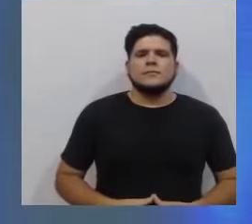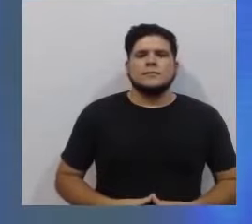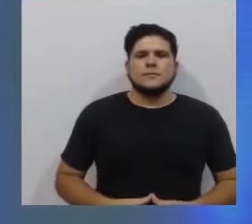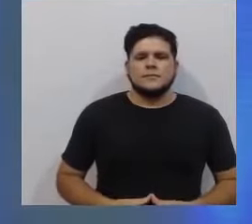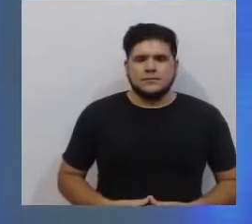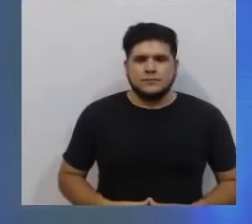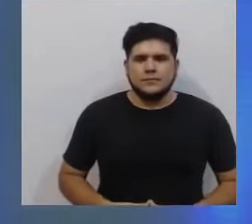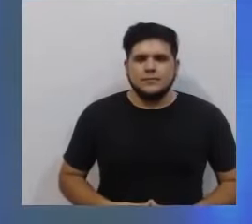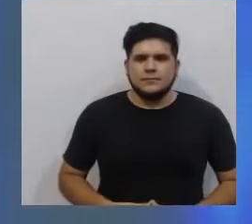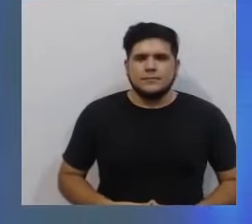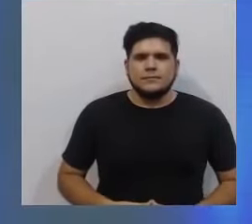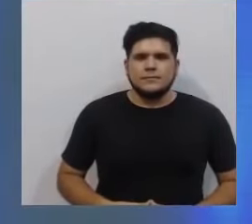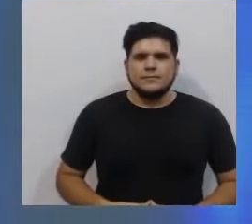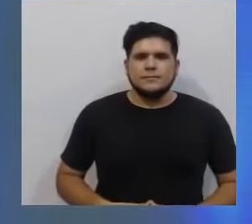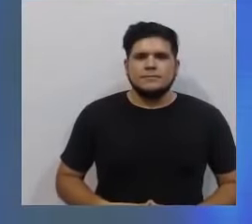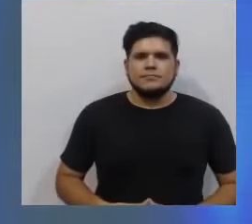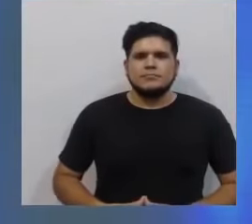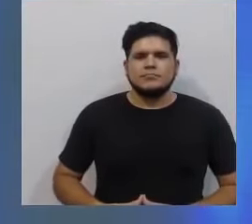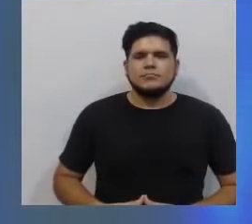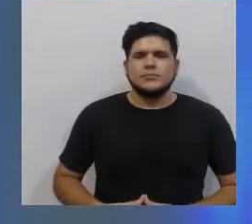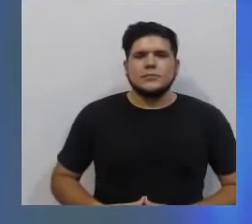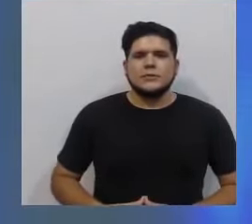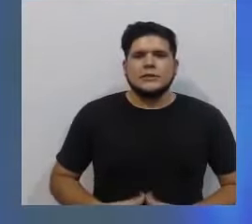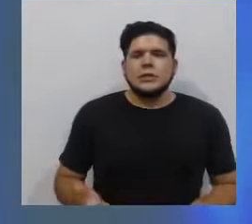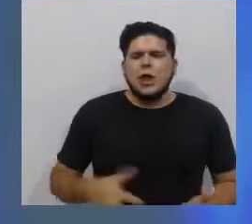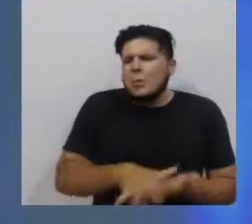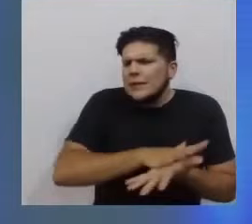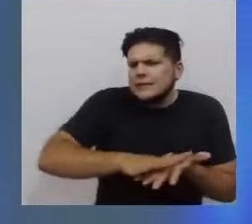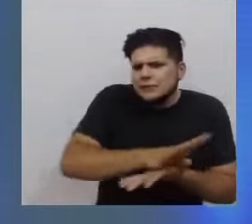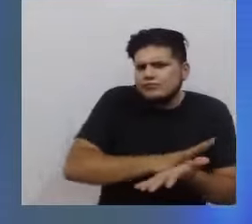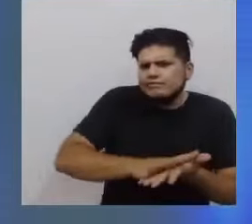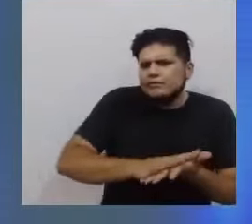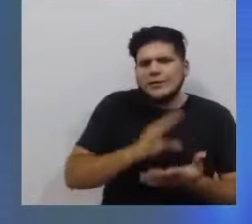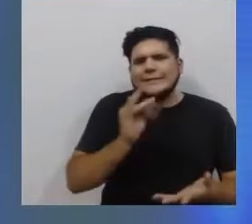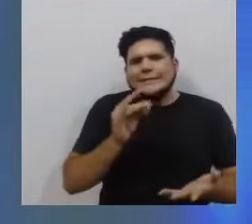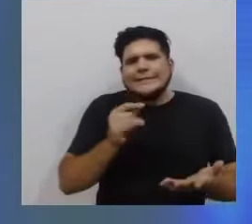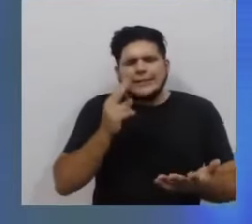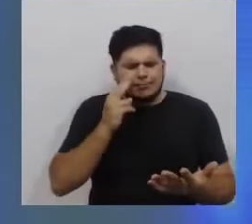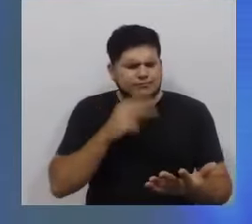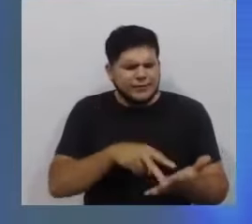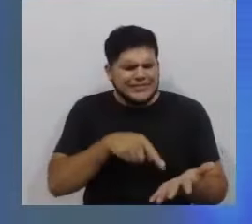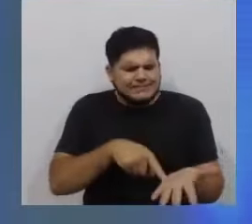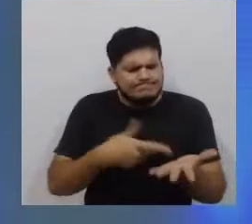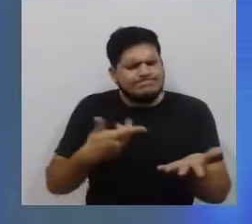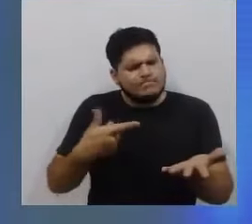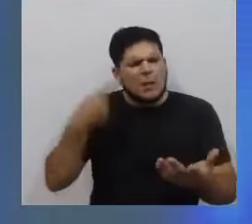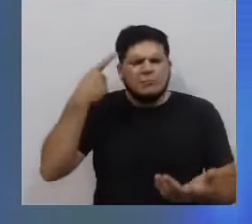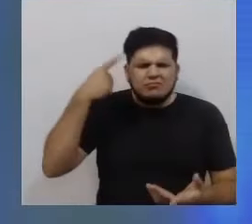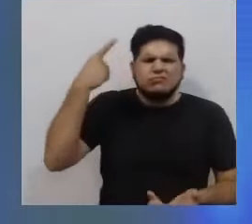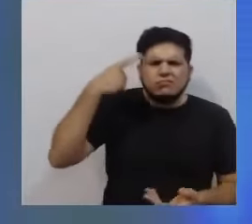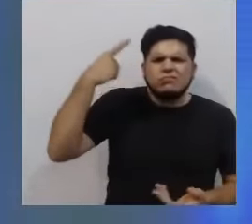y no sabemos administrarlo no sabemos cómo avanzar o cómo salir de ese territorio lo imposible